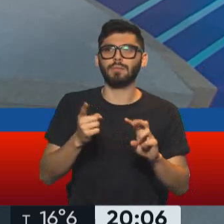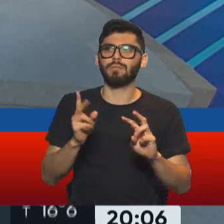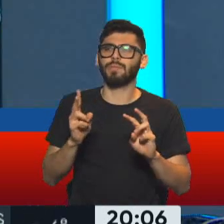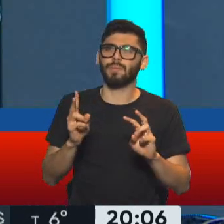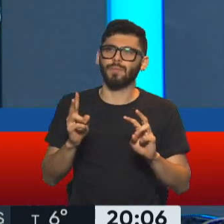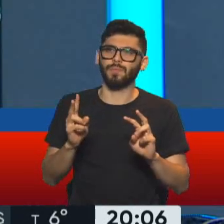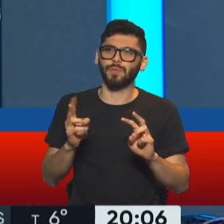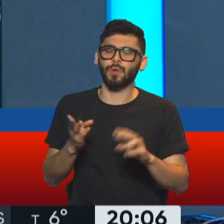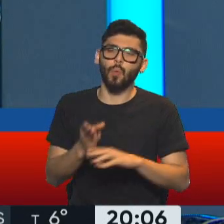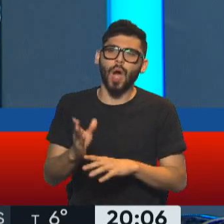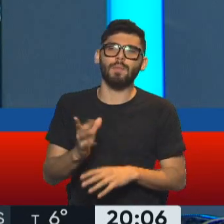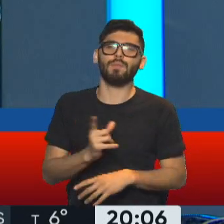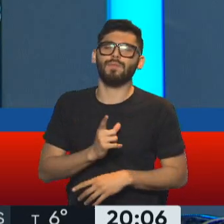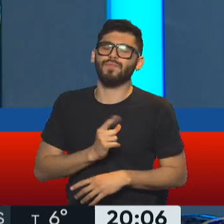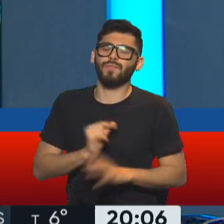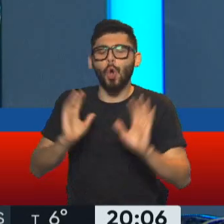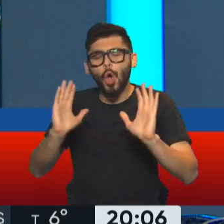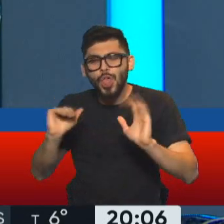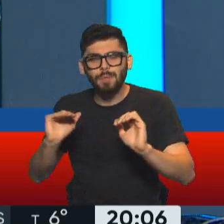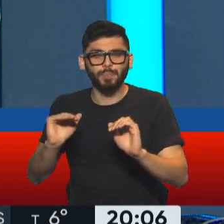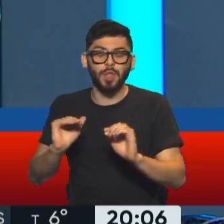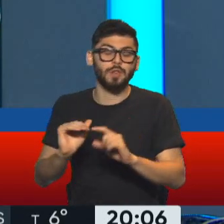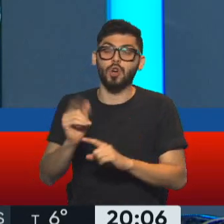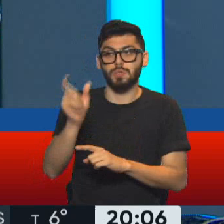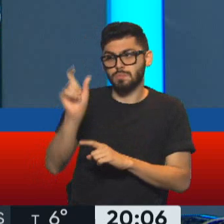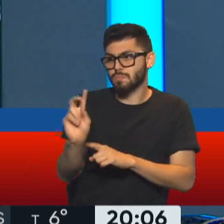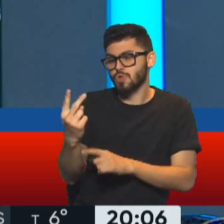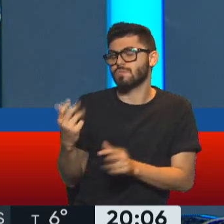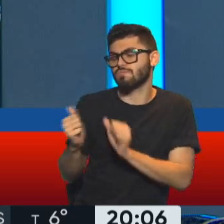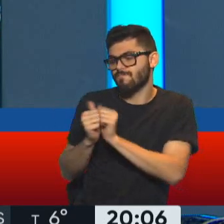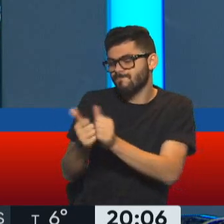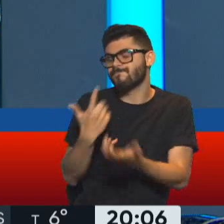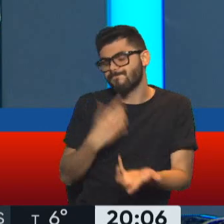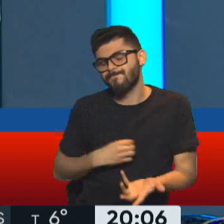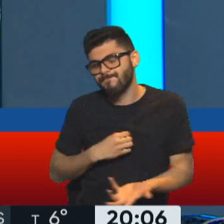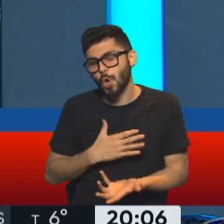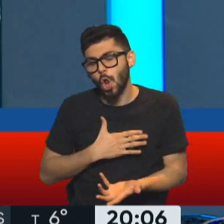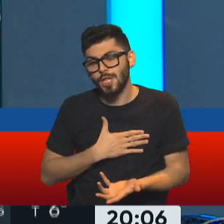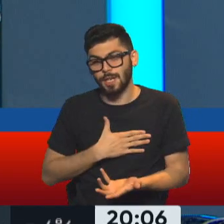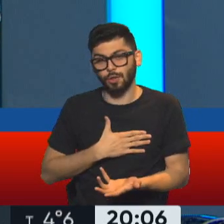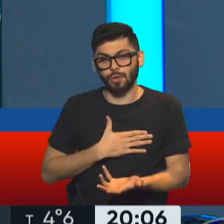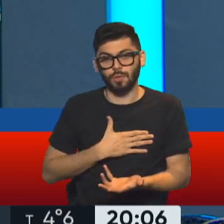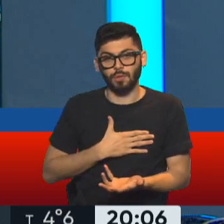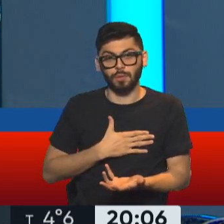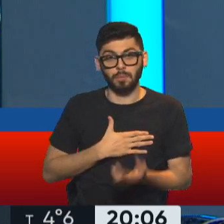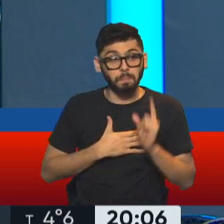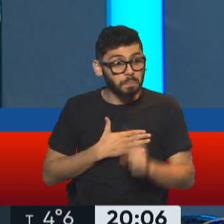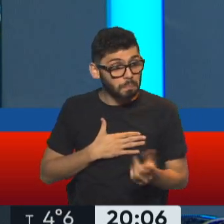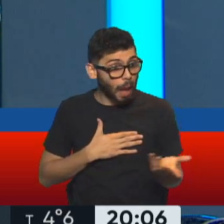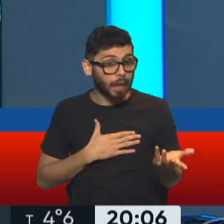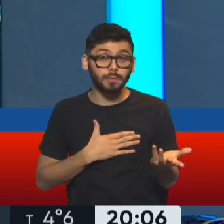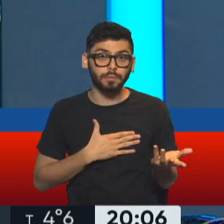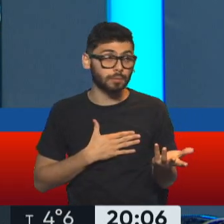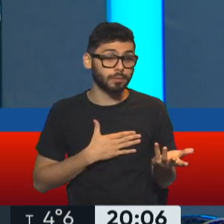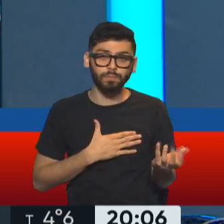uno va a despedir a alguien o va a acompañar a alguien que tuvo una pérdida, uno le dice, bueno, lo siento mucho, ¿viste? Pero además lo que te hicieron. O sea, uno intenta, en